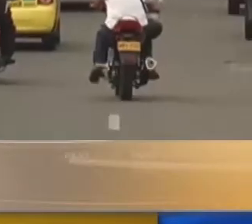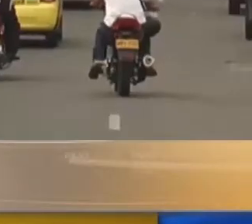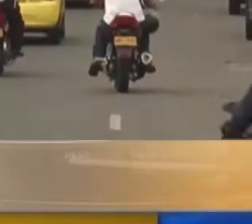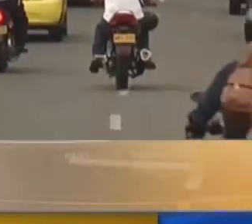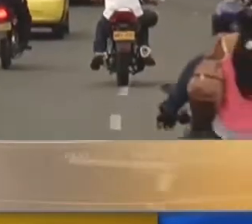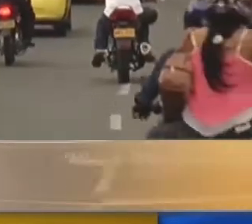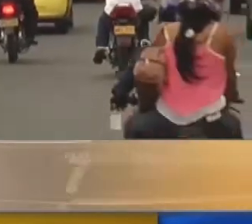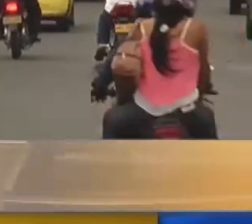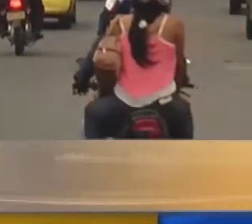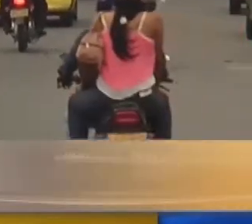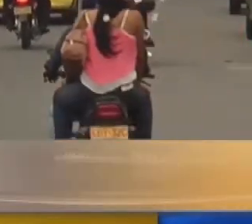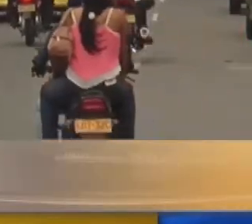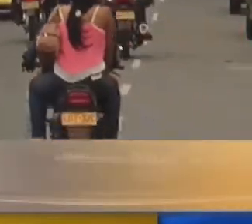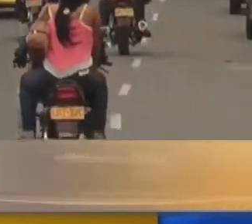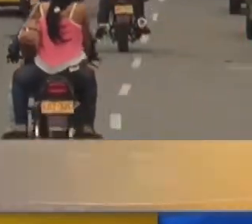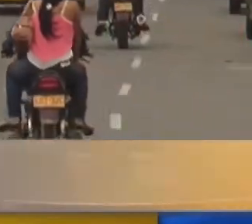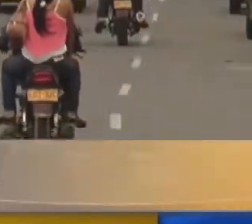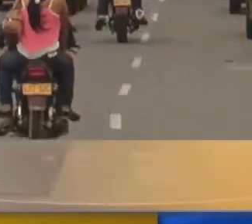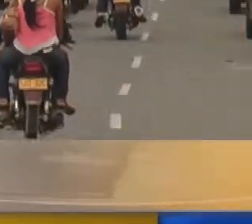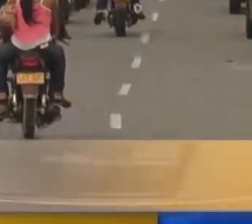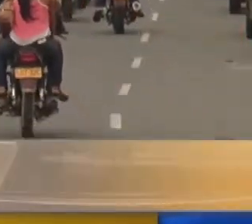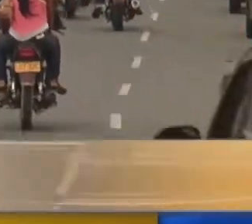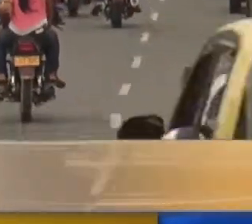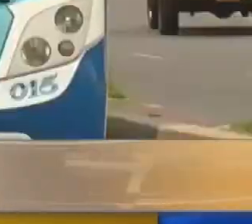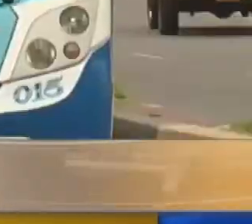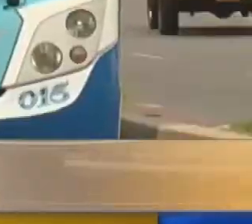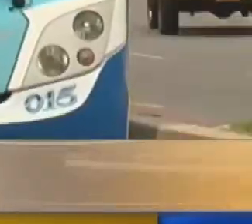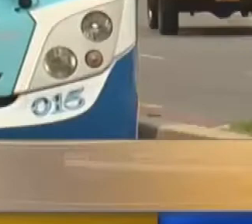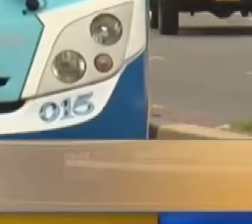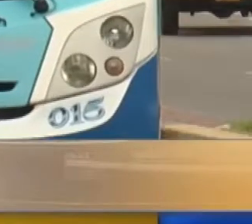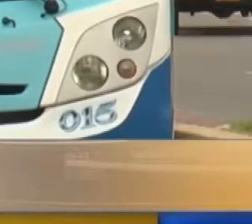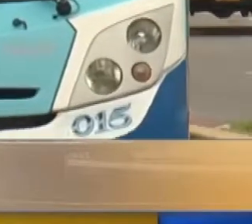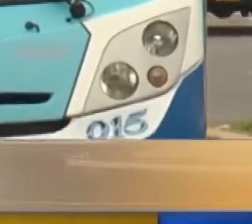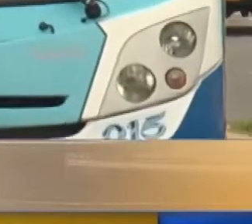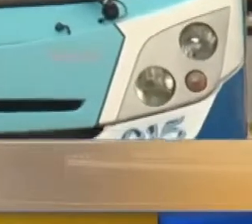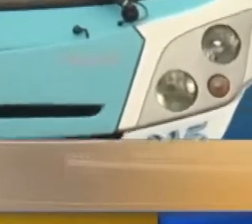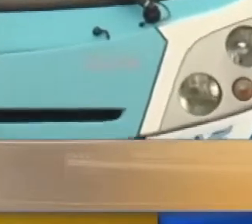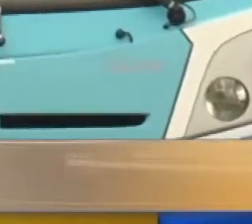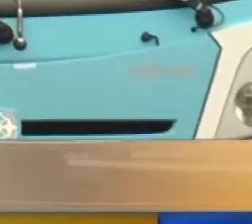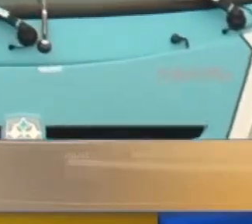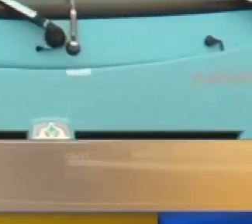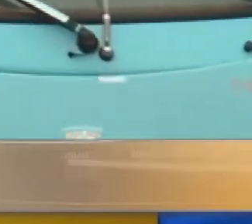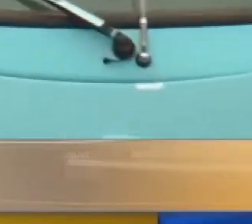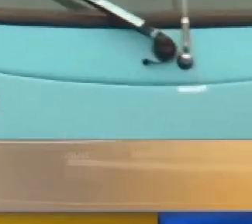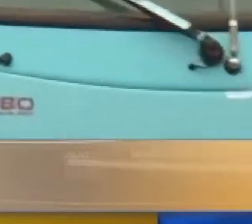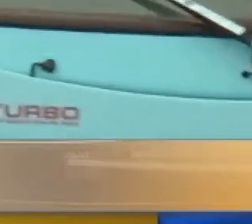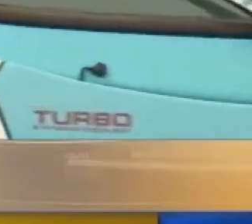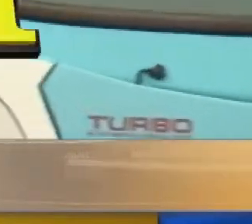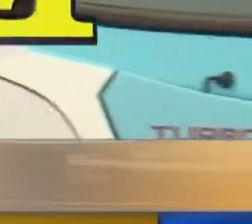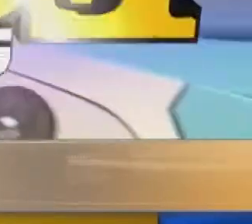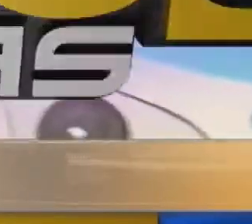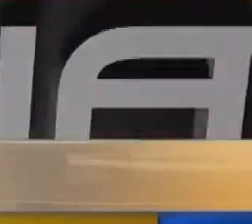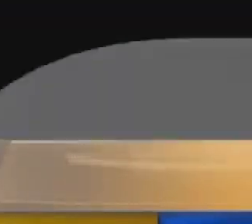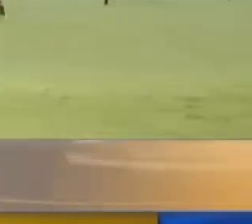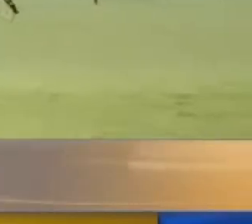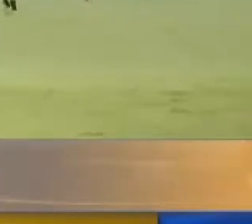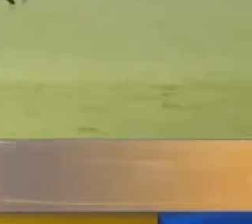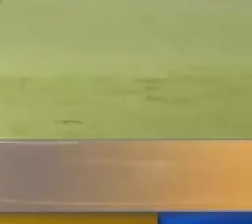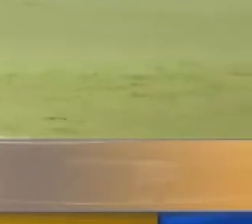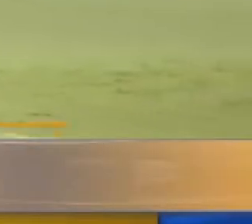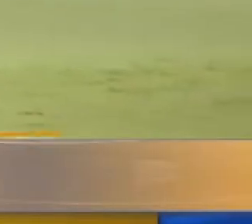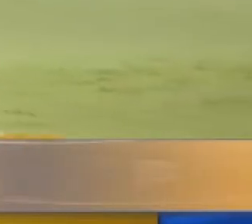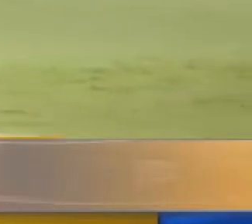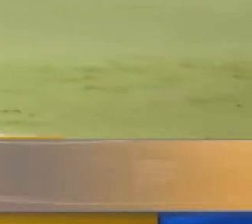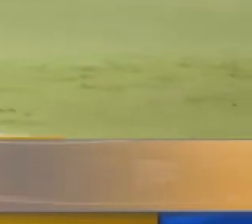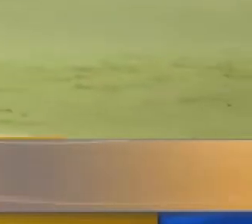para quienes quieran asistir a la movilización por la defensa del plan de modernización de la refinería. Y en